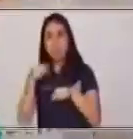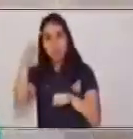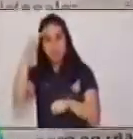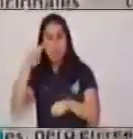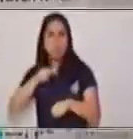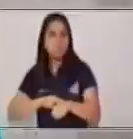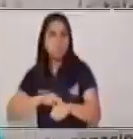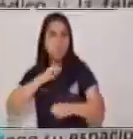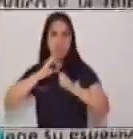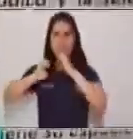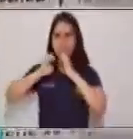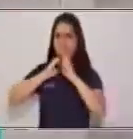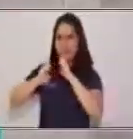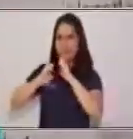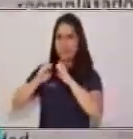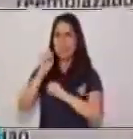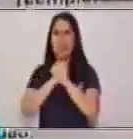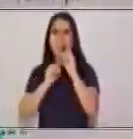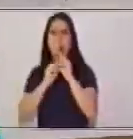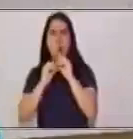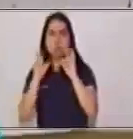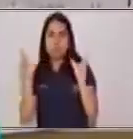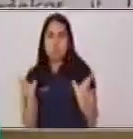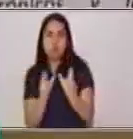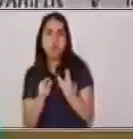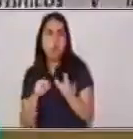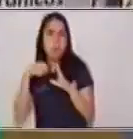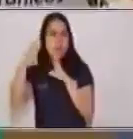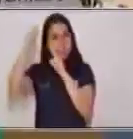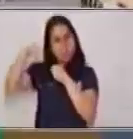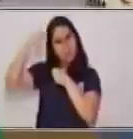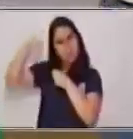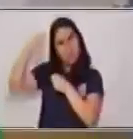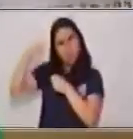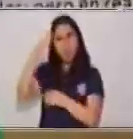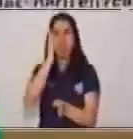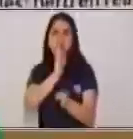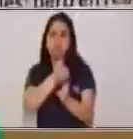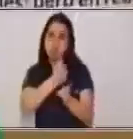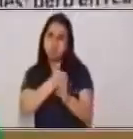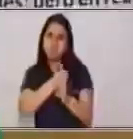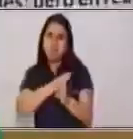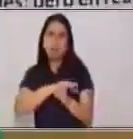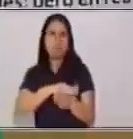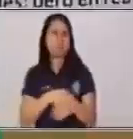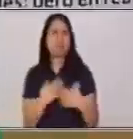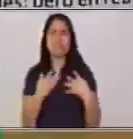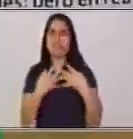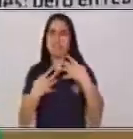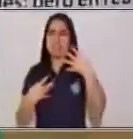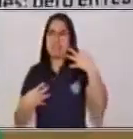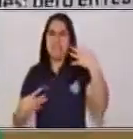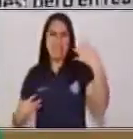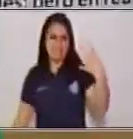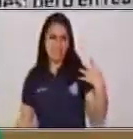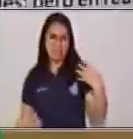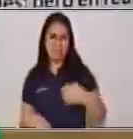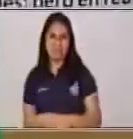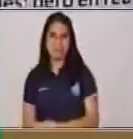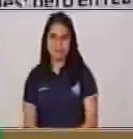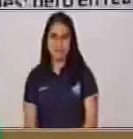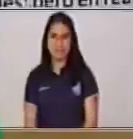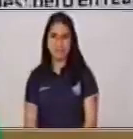entrevistas, trailers, series, películas y todo lo que alguien con servicio a internet quiera